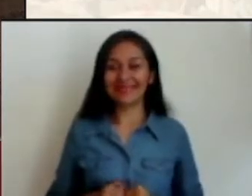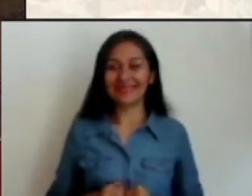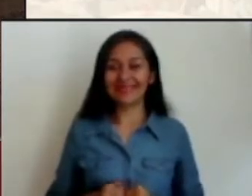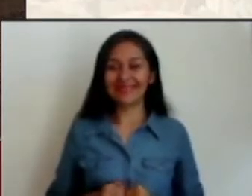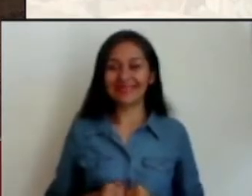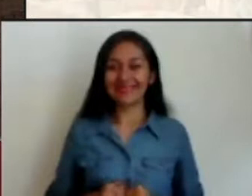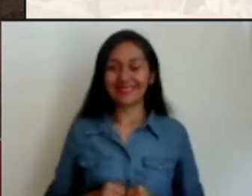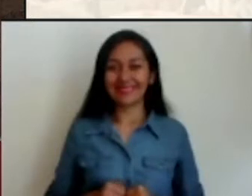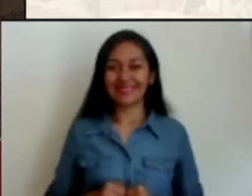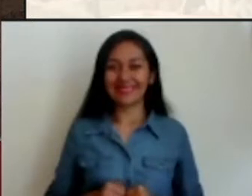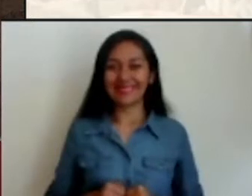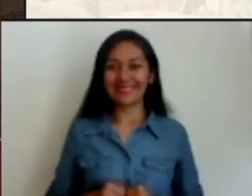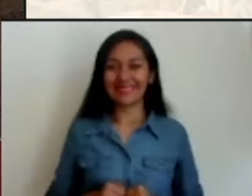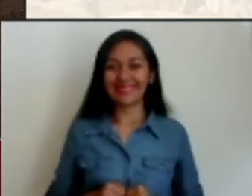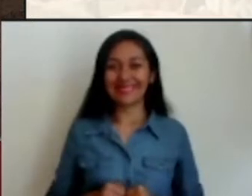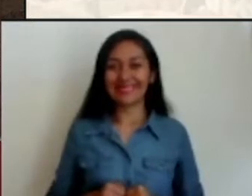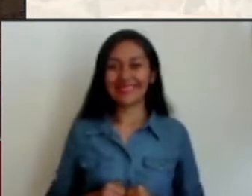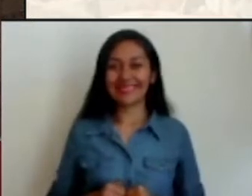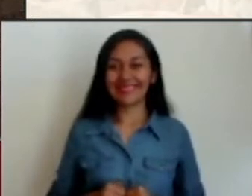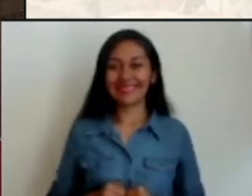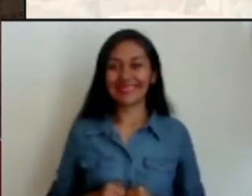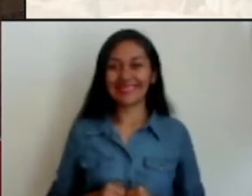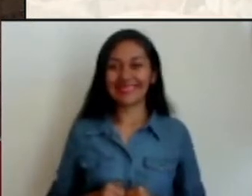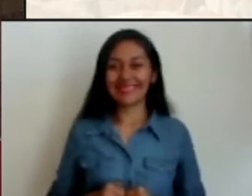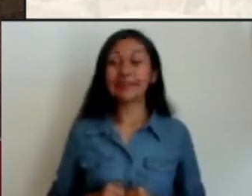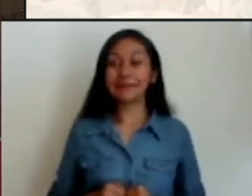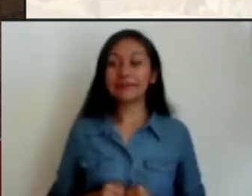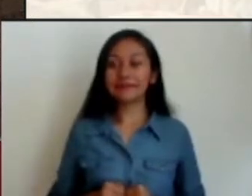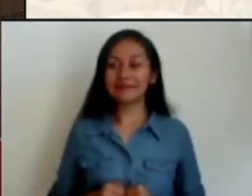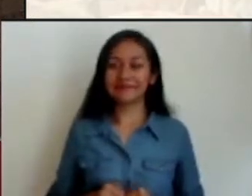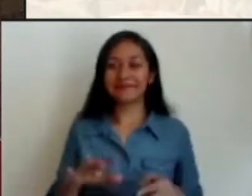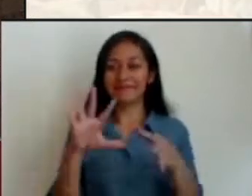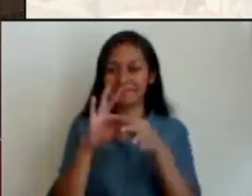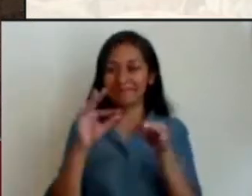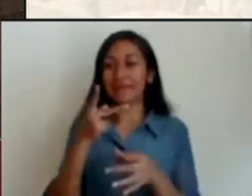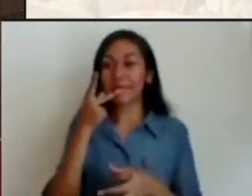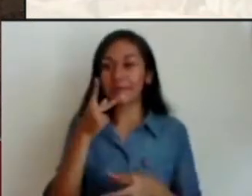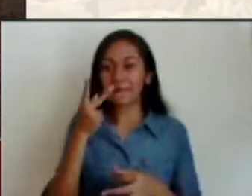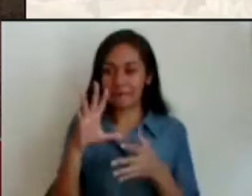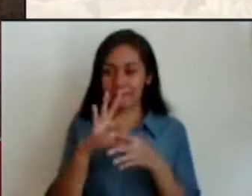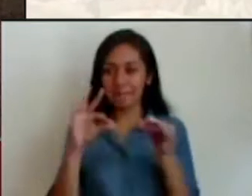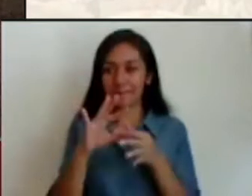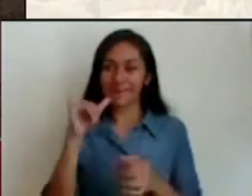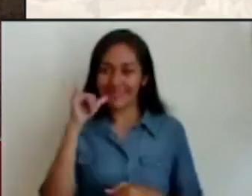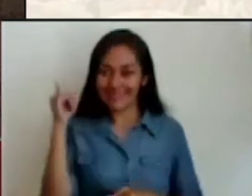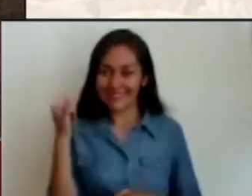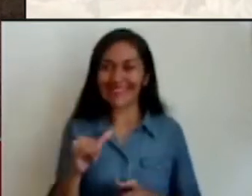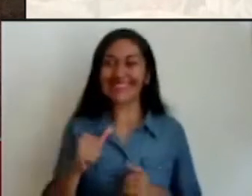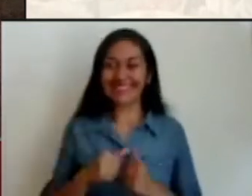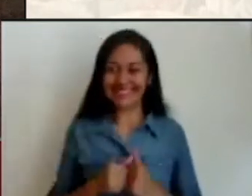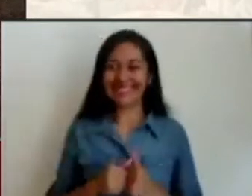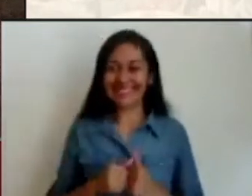di tanto tempo, ma vado a cominciare. Forse Carlos puoi aiutare un'altra volta con